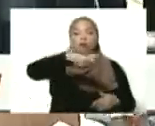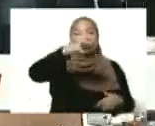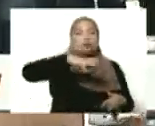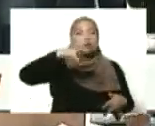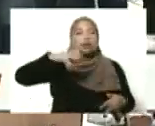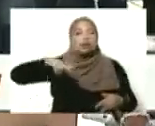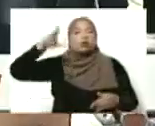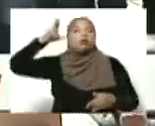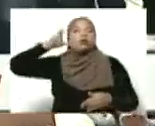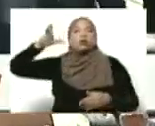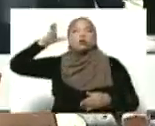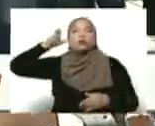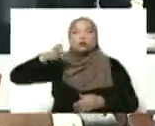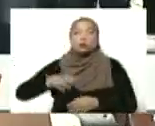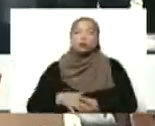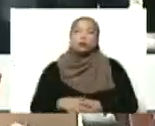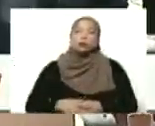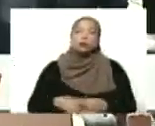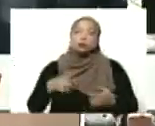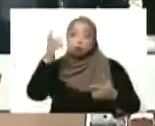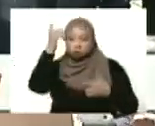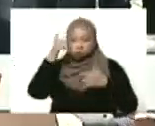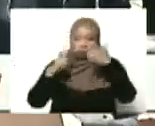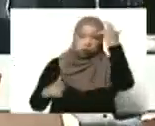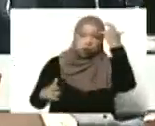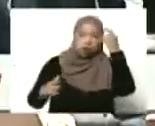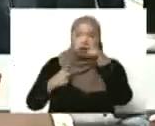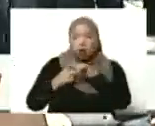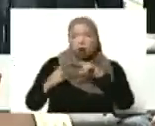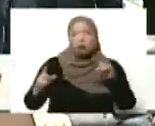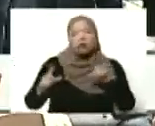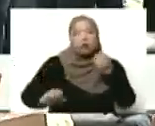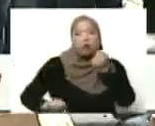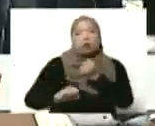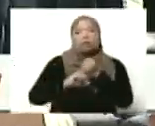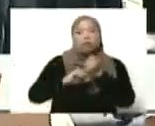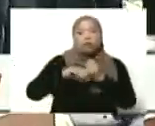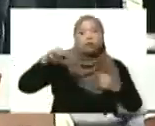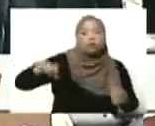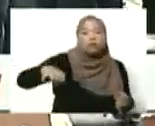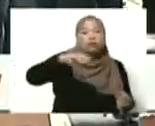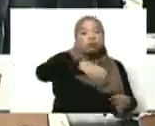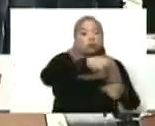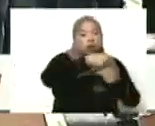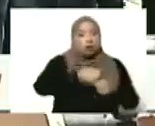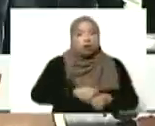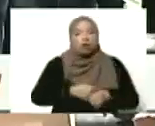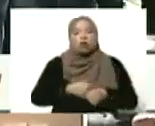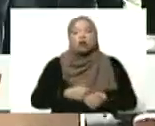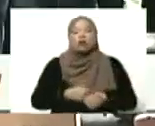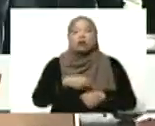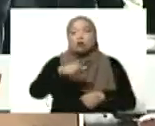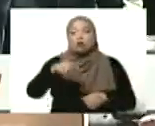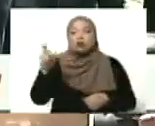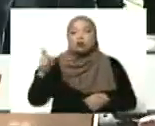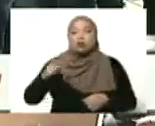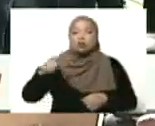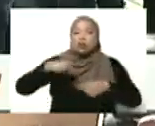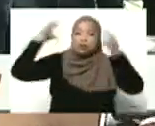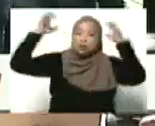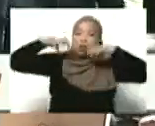lo escuchen los chavistas que están en otro lugar, que lo escuchen los compañeros que están pasando necesidades por las